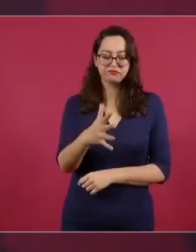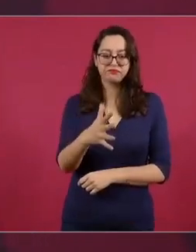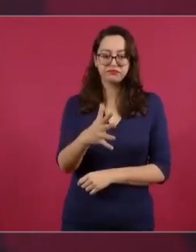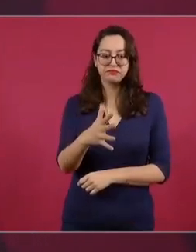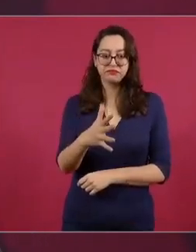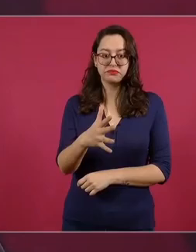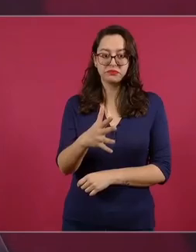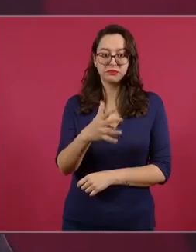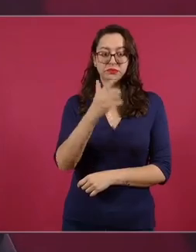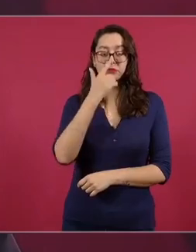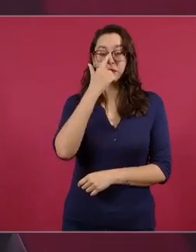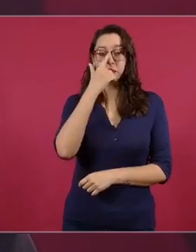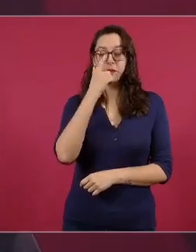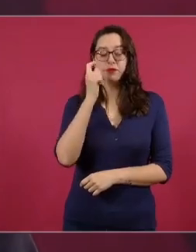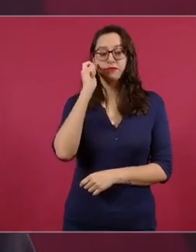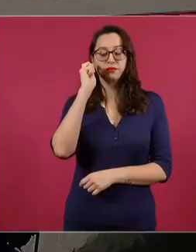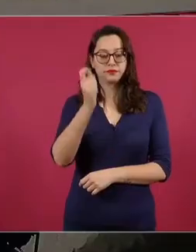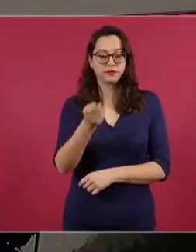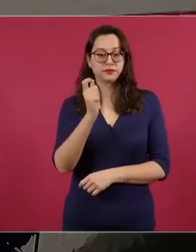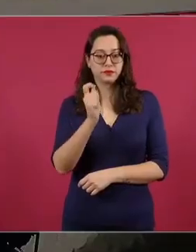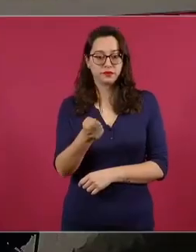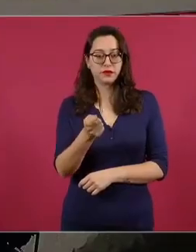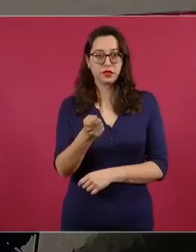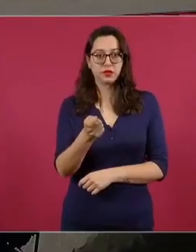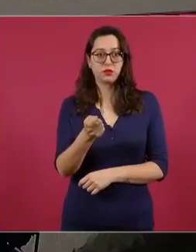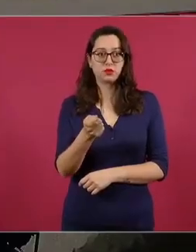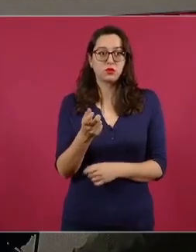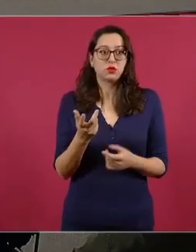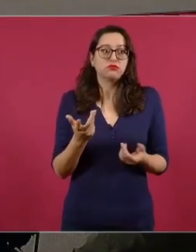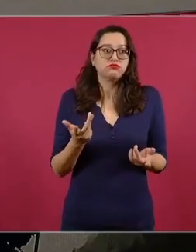la construcción e incorporación